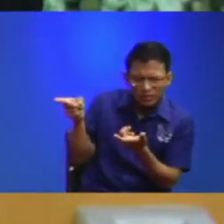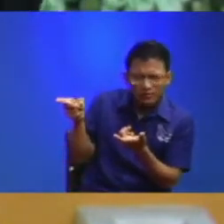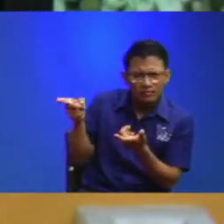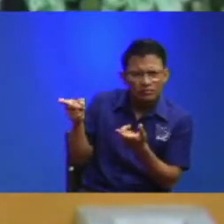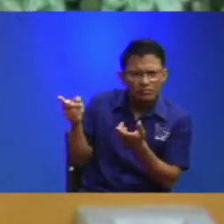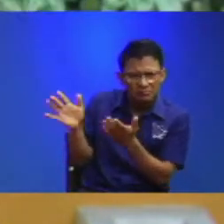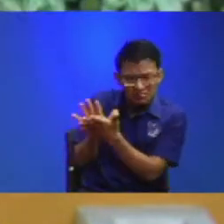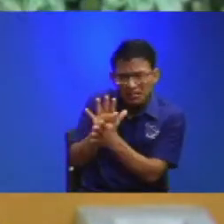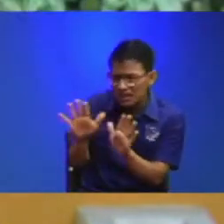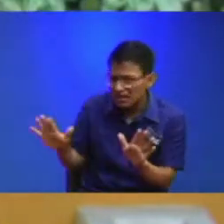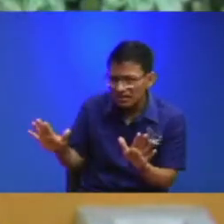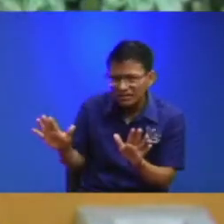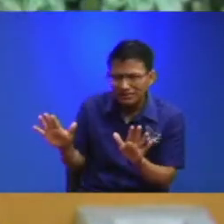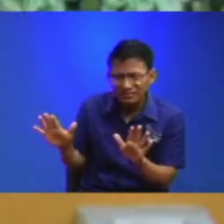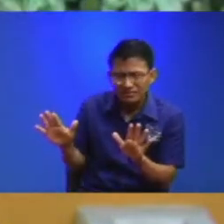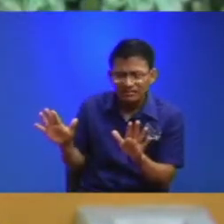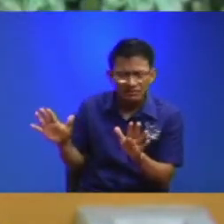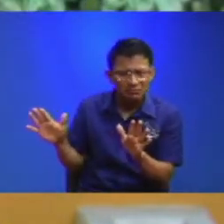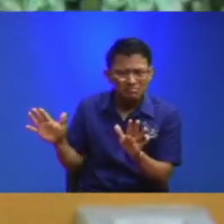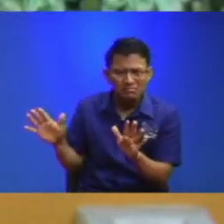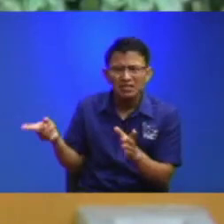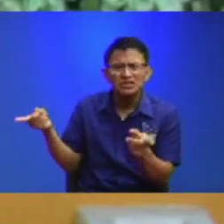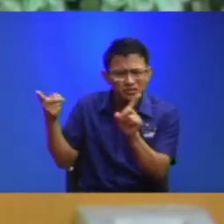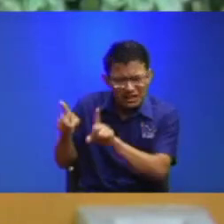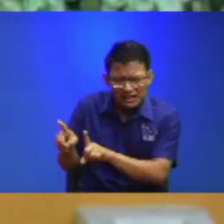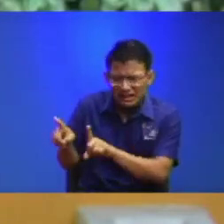te acontezca semejante cosa.